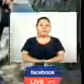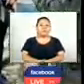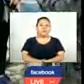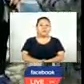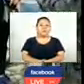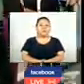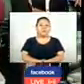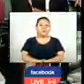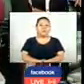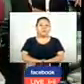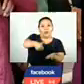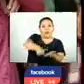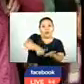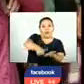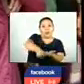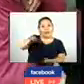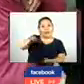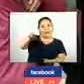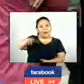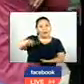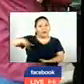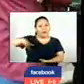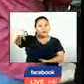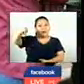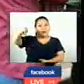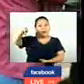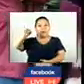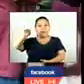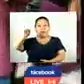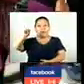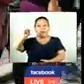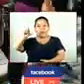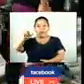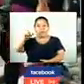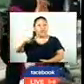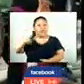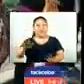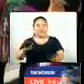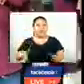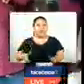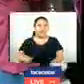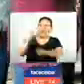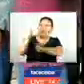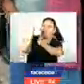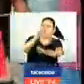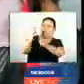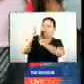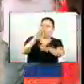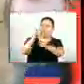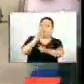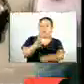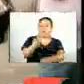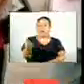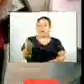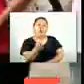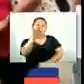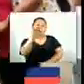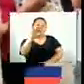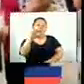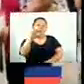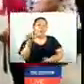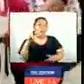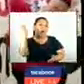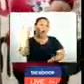La alcaldía del municipio del Paísnal se mantiene en protestas del menos 50 trabajadores que fueron